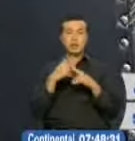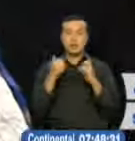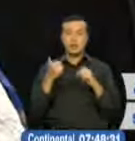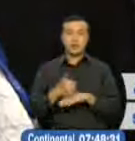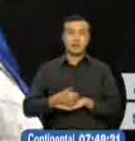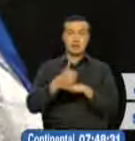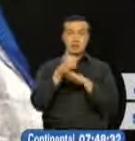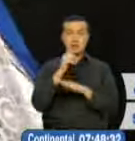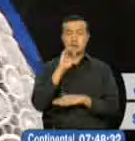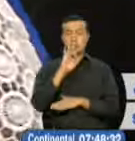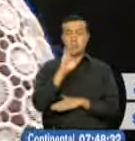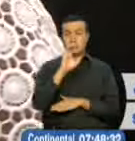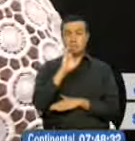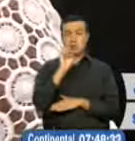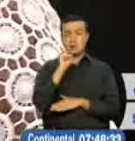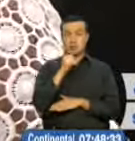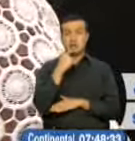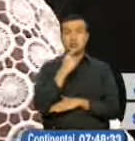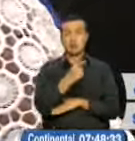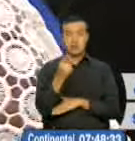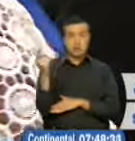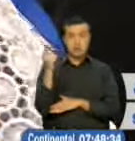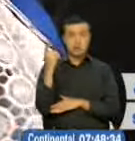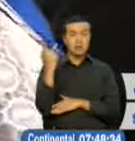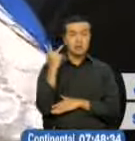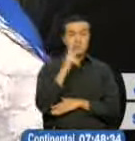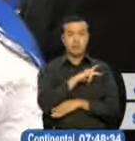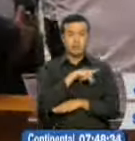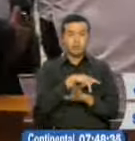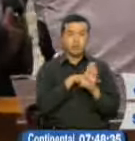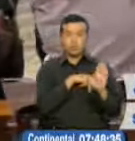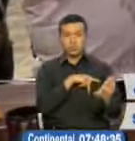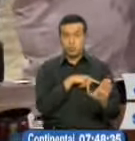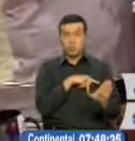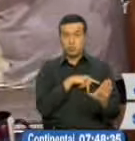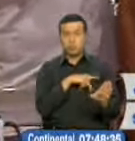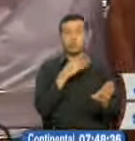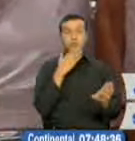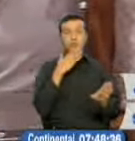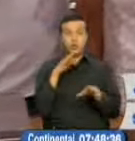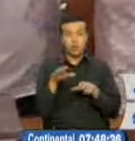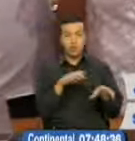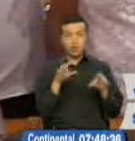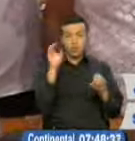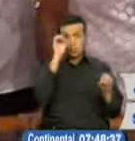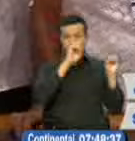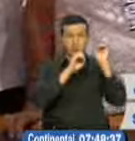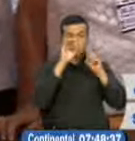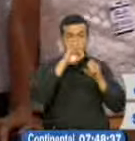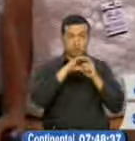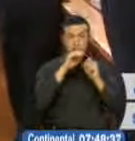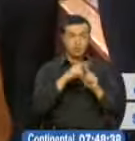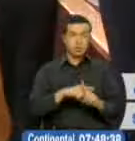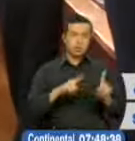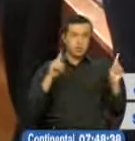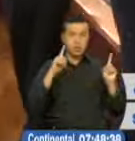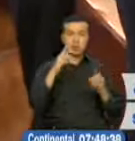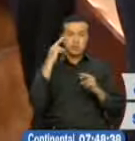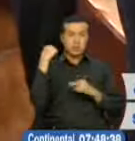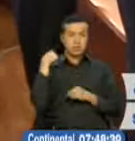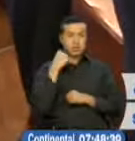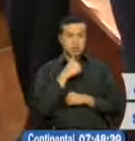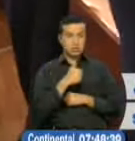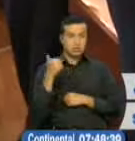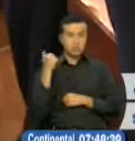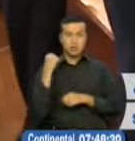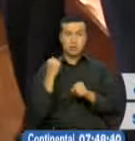TSE pidió a Fausto Camacho aclare que estas declaraciones fueron realizadas a título personal y no como coordinador del Observatorio Electoral Ciudadano, cargo que ha realizado a la